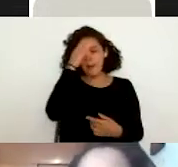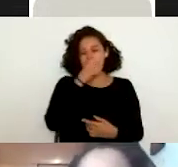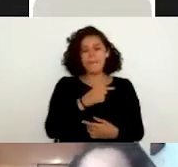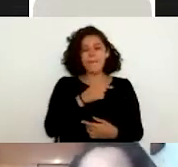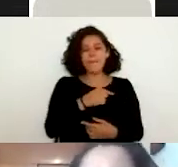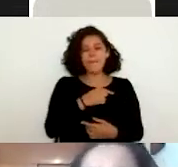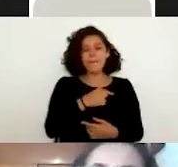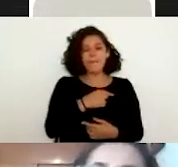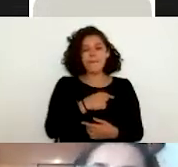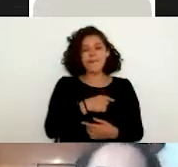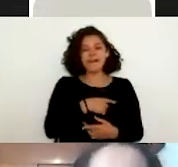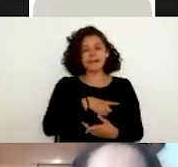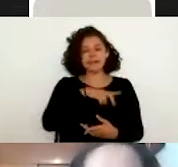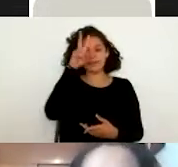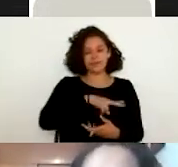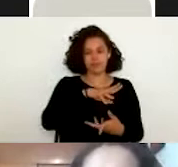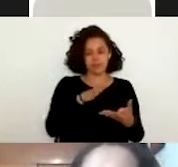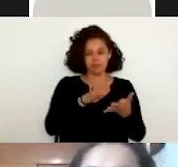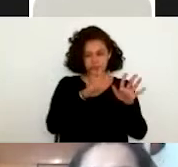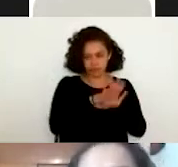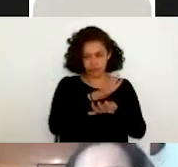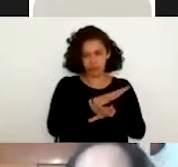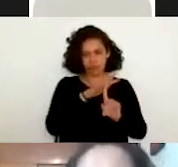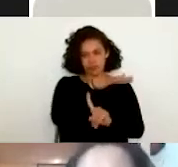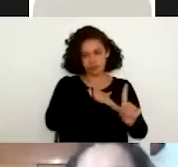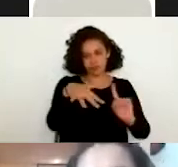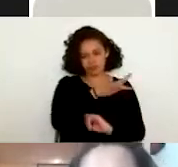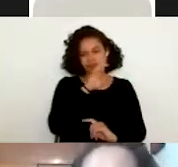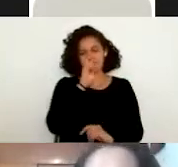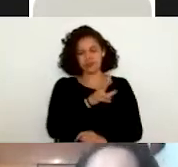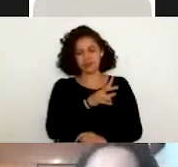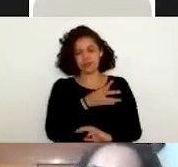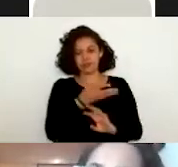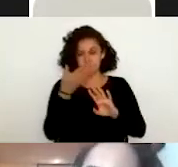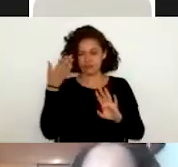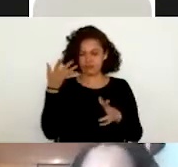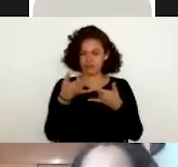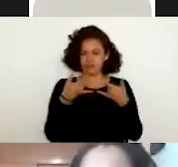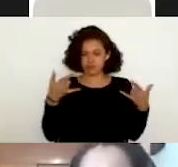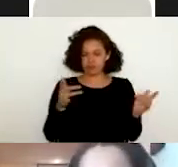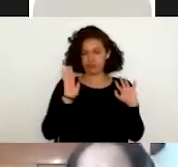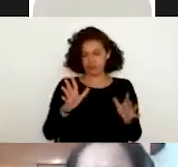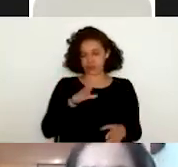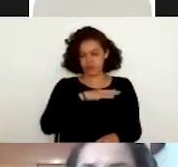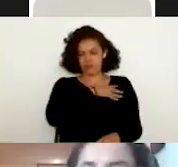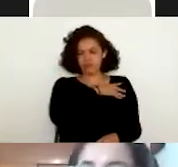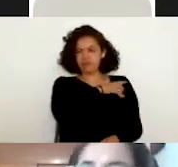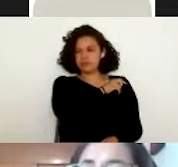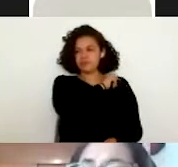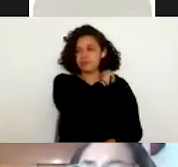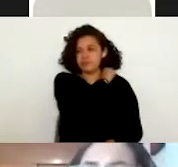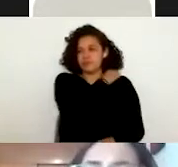algún entorno, ¿no? Ya tenemos como antecedente, pensemos que en este punto, al momento de comenzar con los